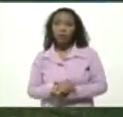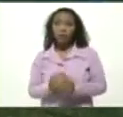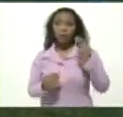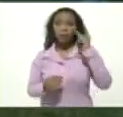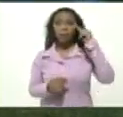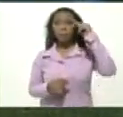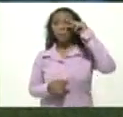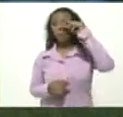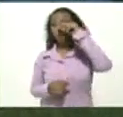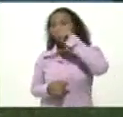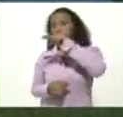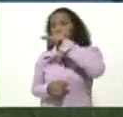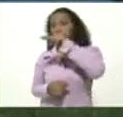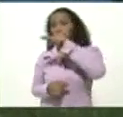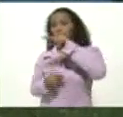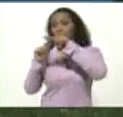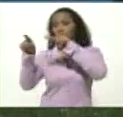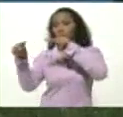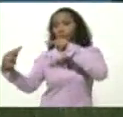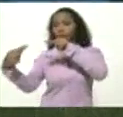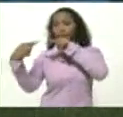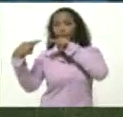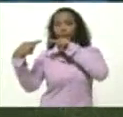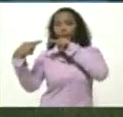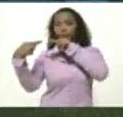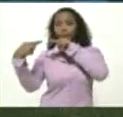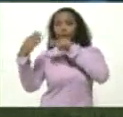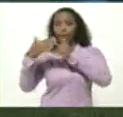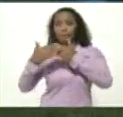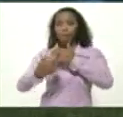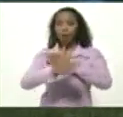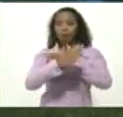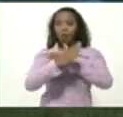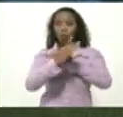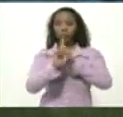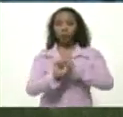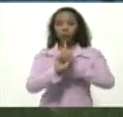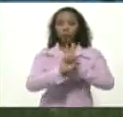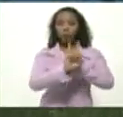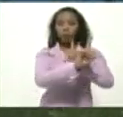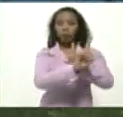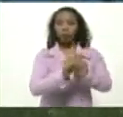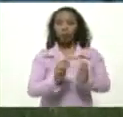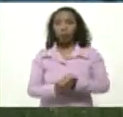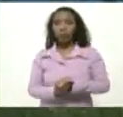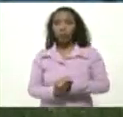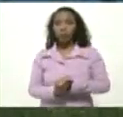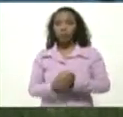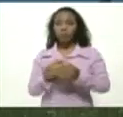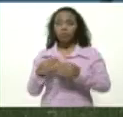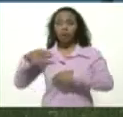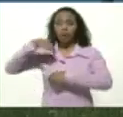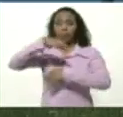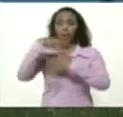viéndote y tú viéndome. Vamos adelante, ¿sí? Caminamos juntos.